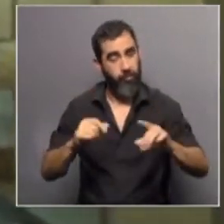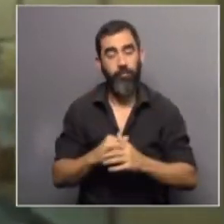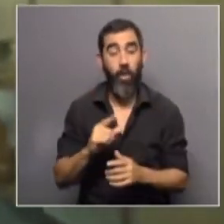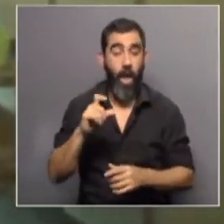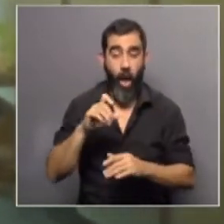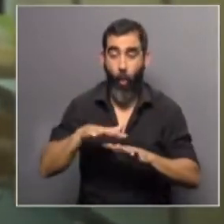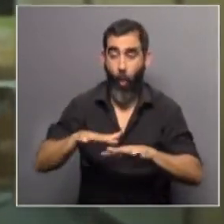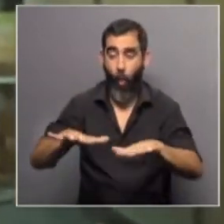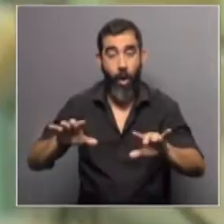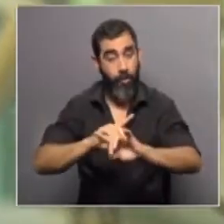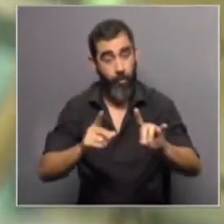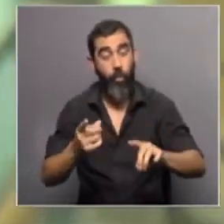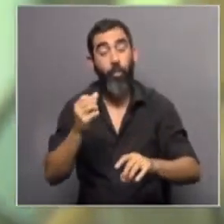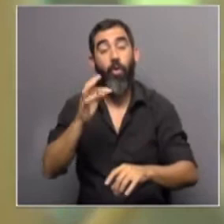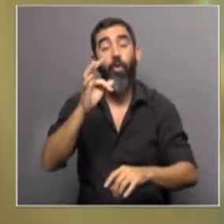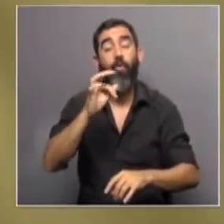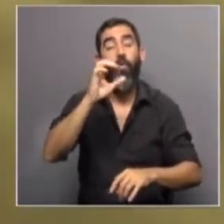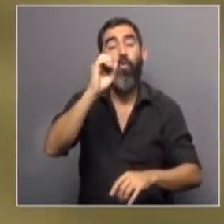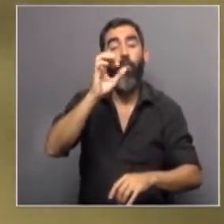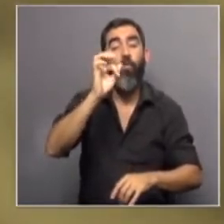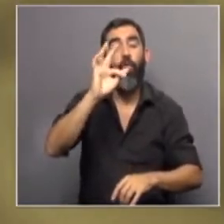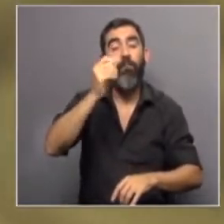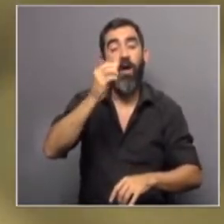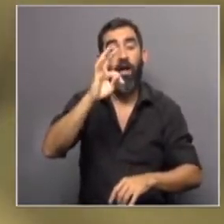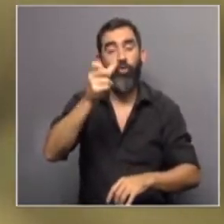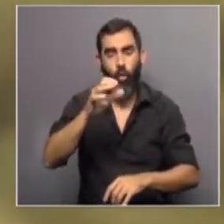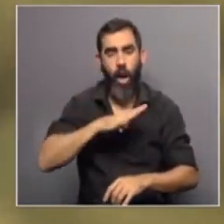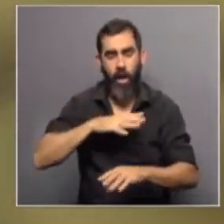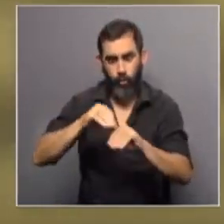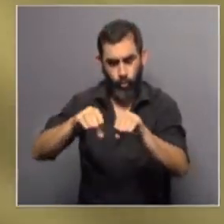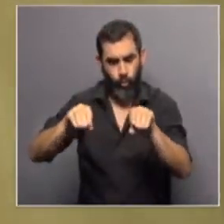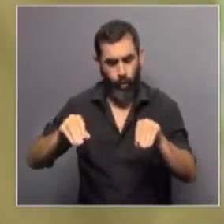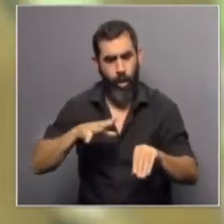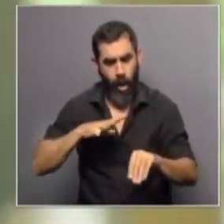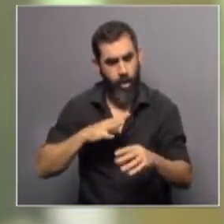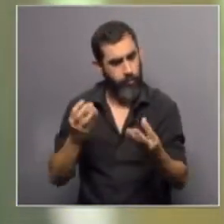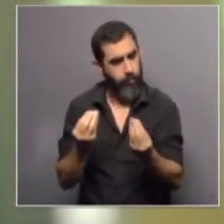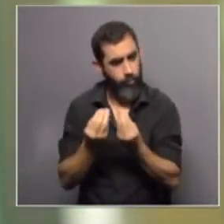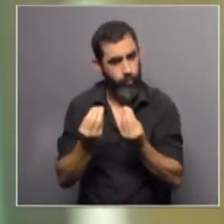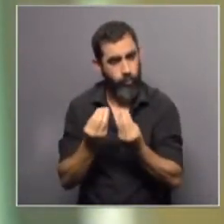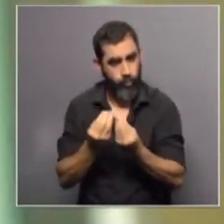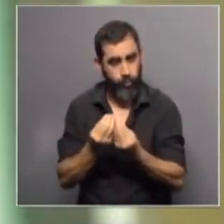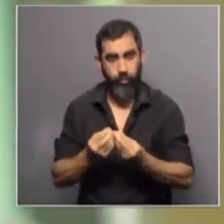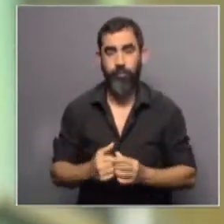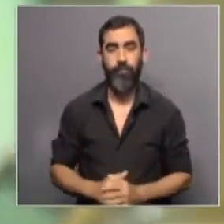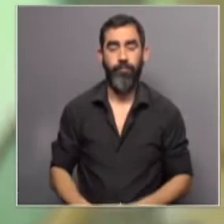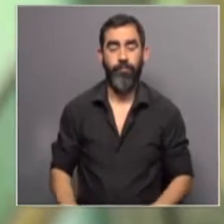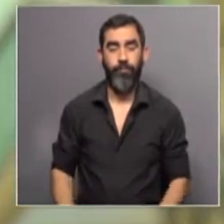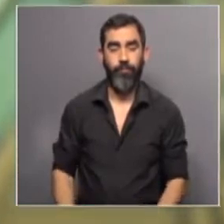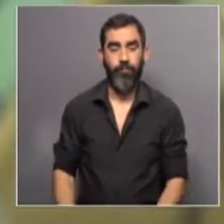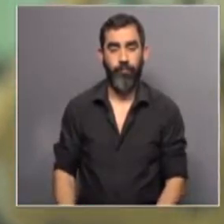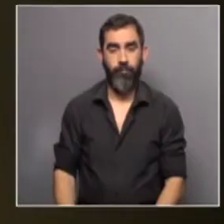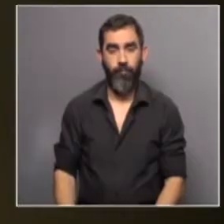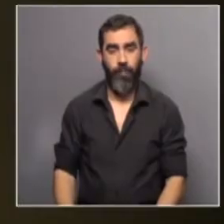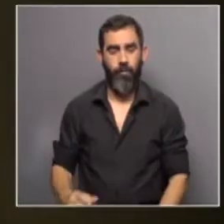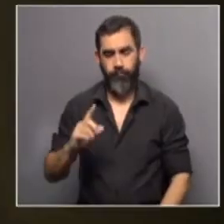agua de escurrimiento. Porque el fosfato, como está en el suelo, en esos sitios de muy alto nivel de fósforo disponible, se